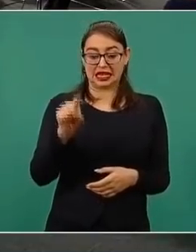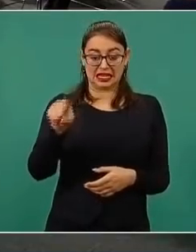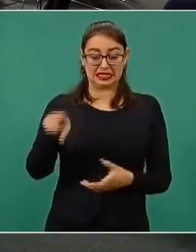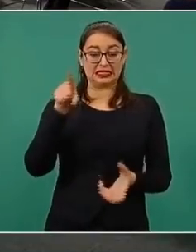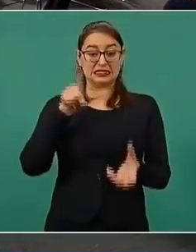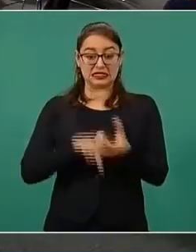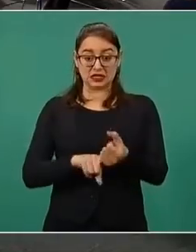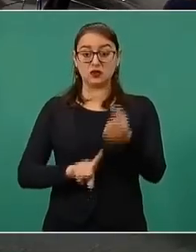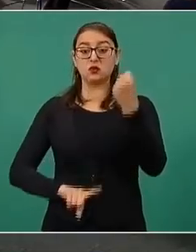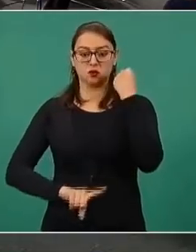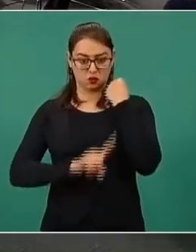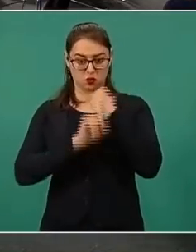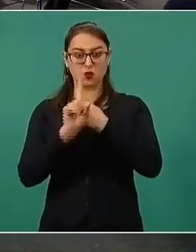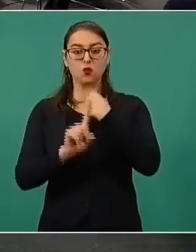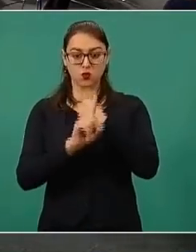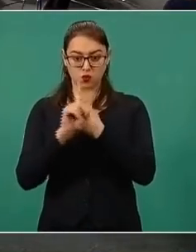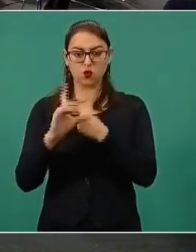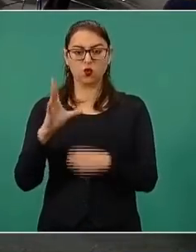y